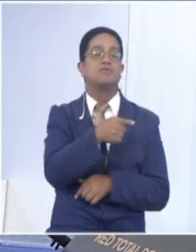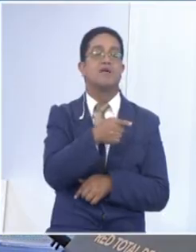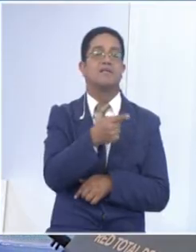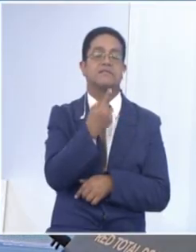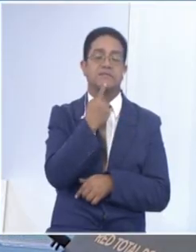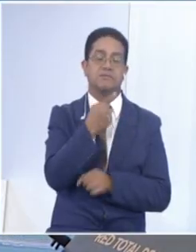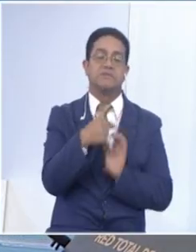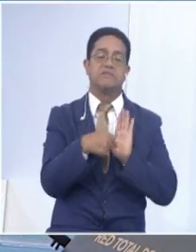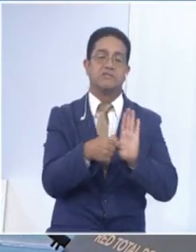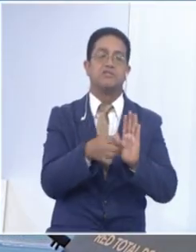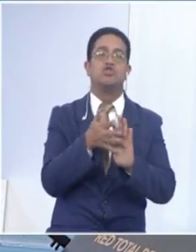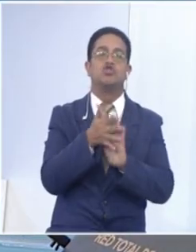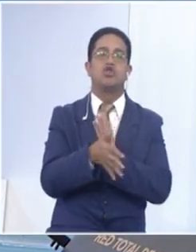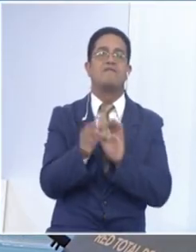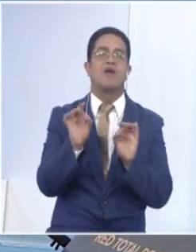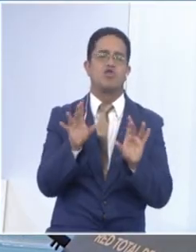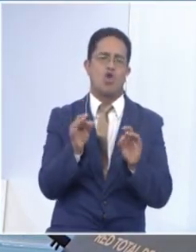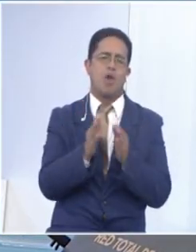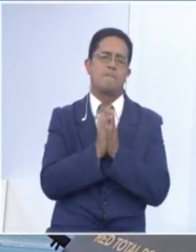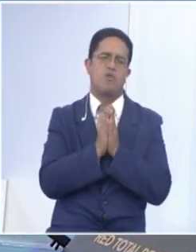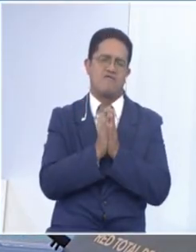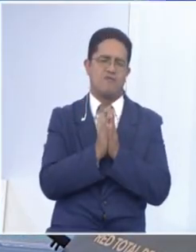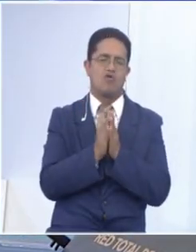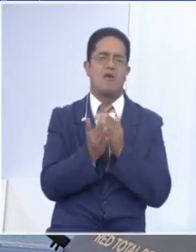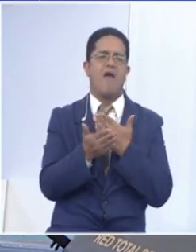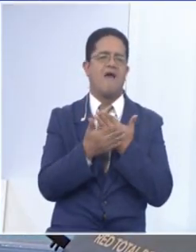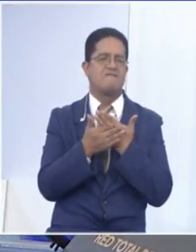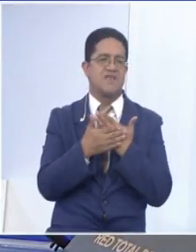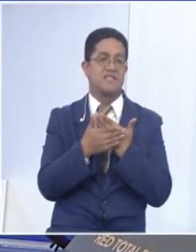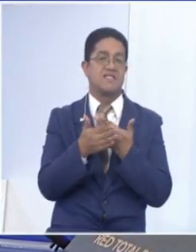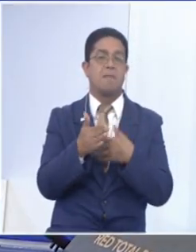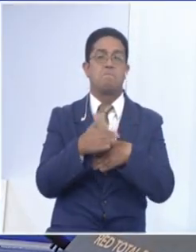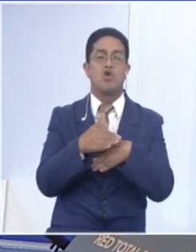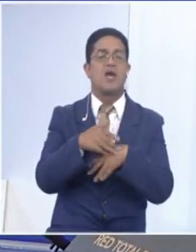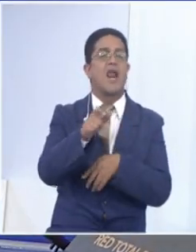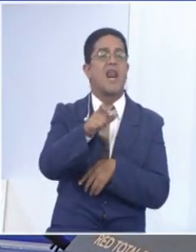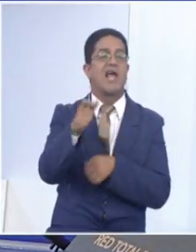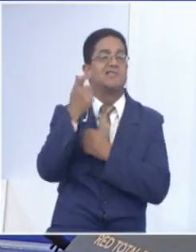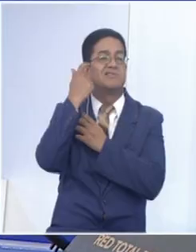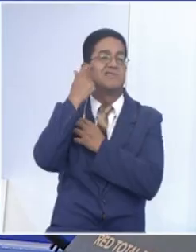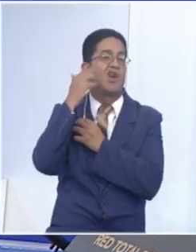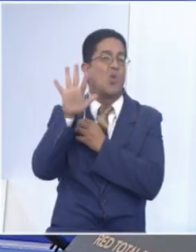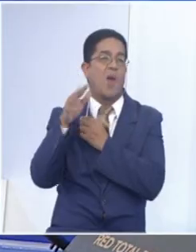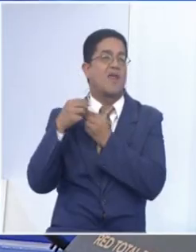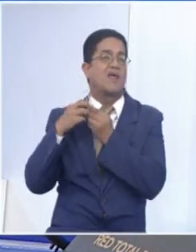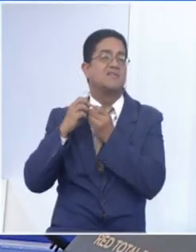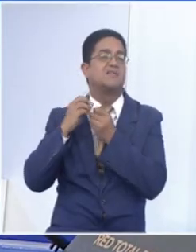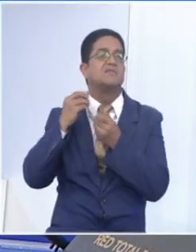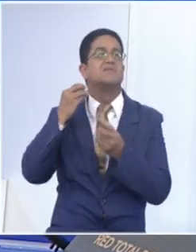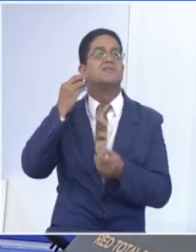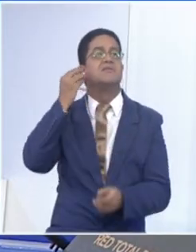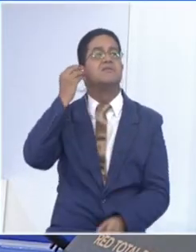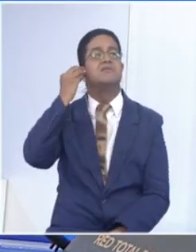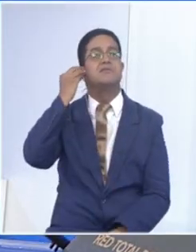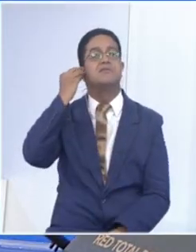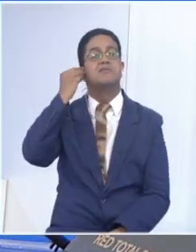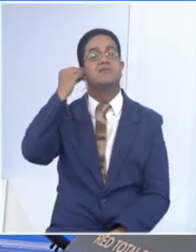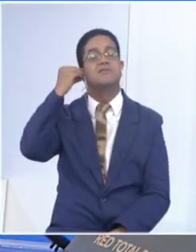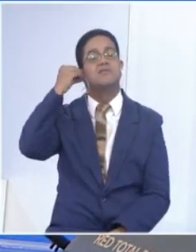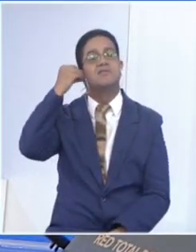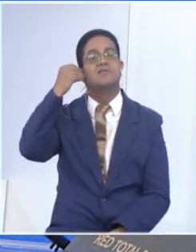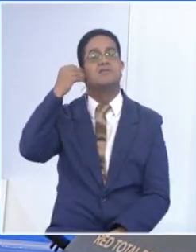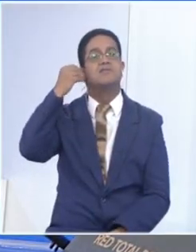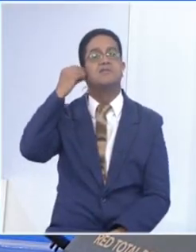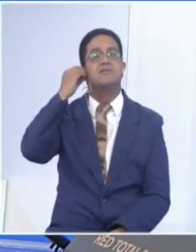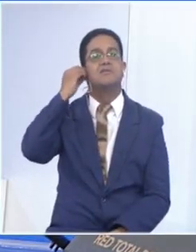dolor crónico, diga, ¿por qué no nos creen? ¿Por qué a nosotros los pacientes creen que esto